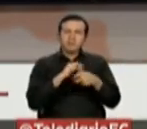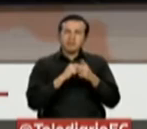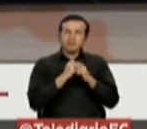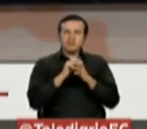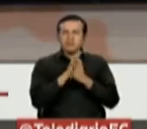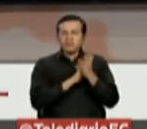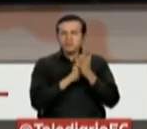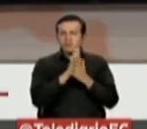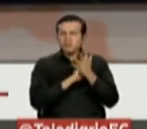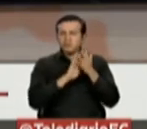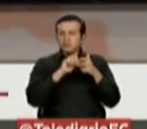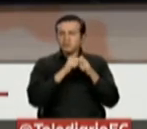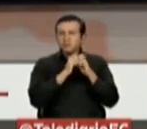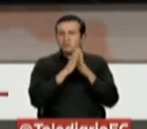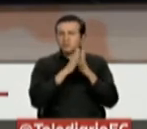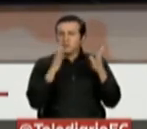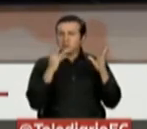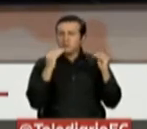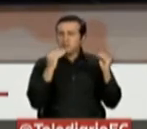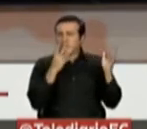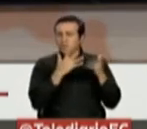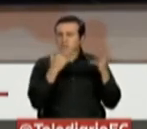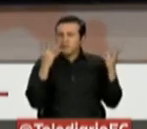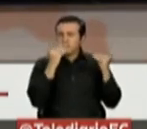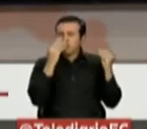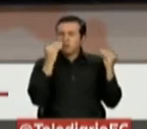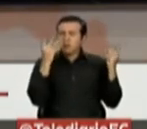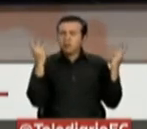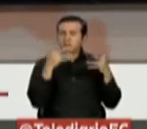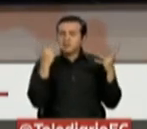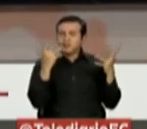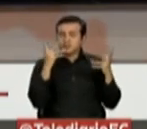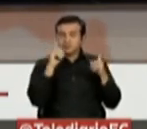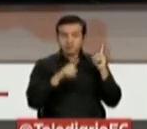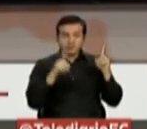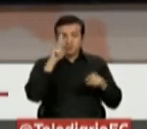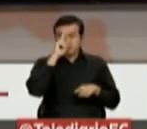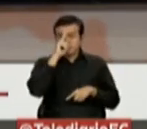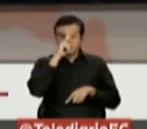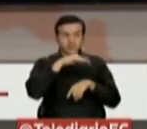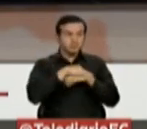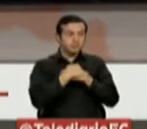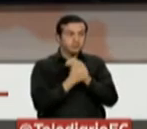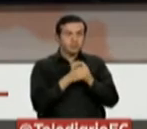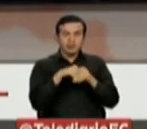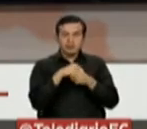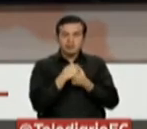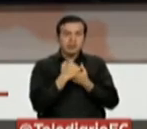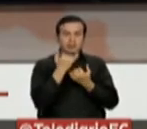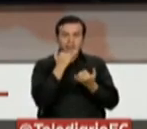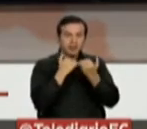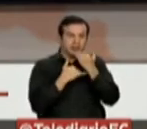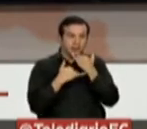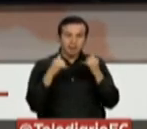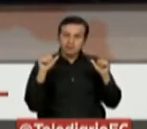vaivenes, demasiados problemas. Han accedido a muchos, en muchos casos, de forma ilegal, de